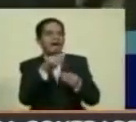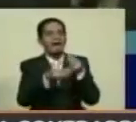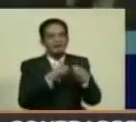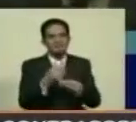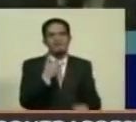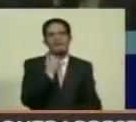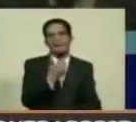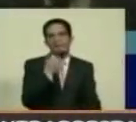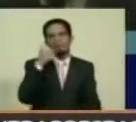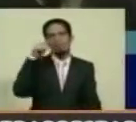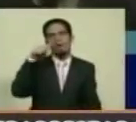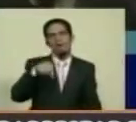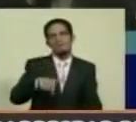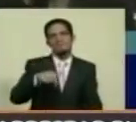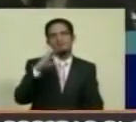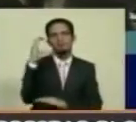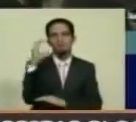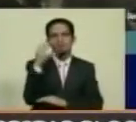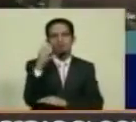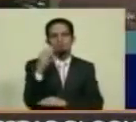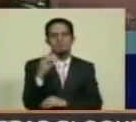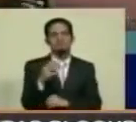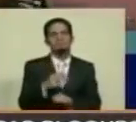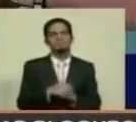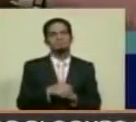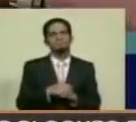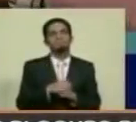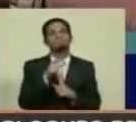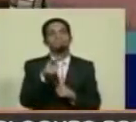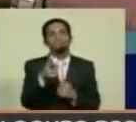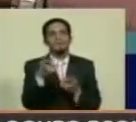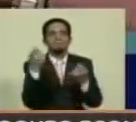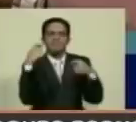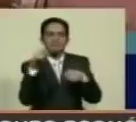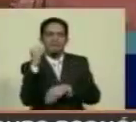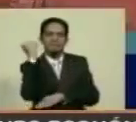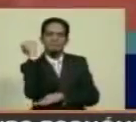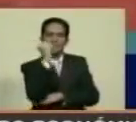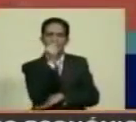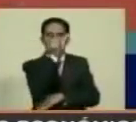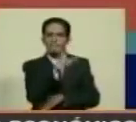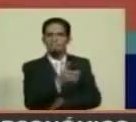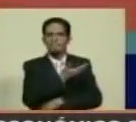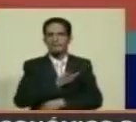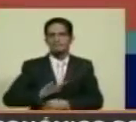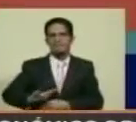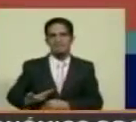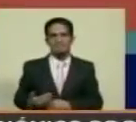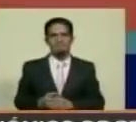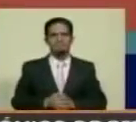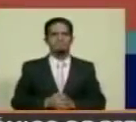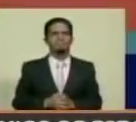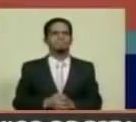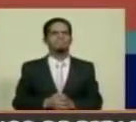más espantoso de los hechos, como es el caso del magnicidio en grado de